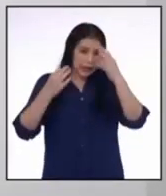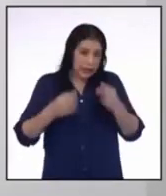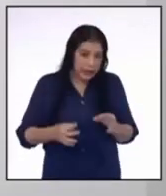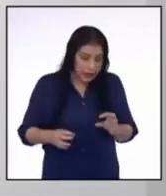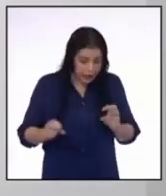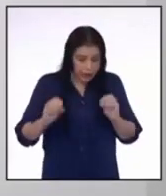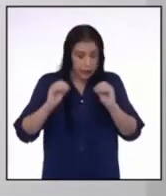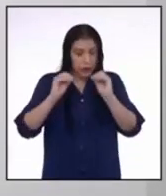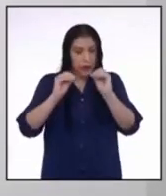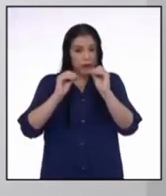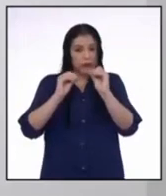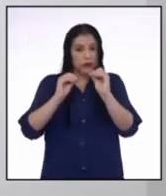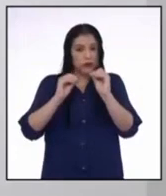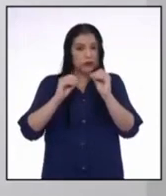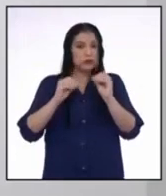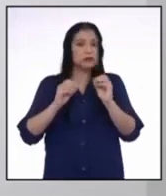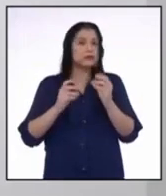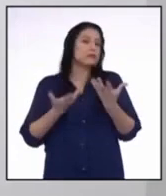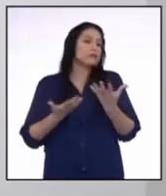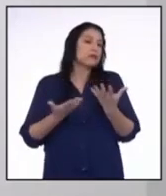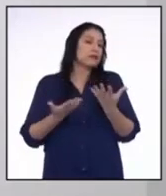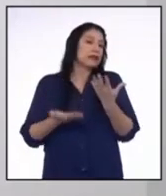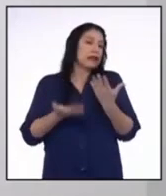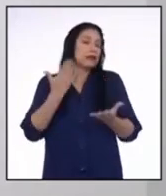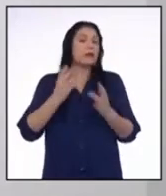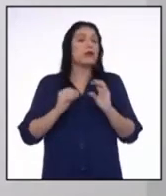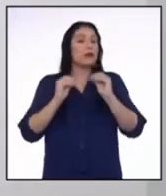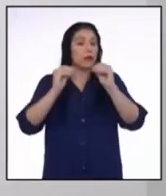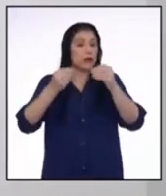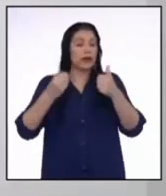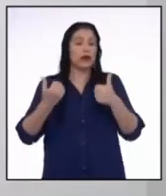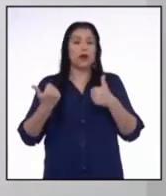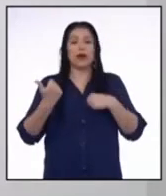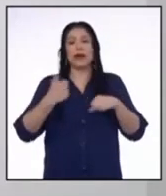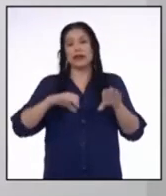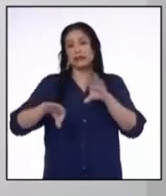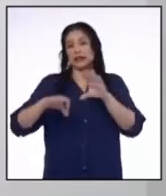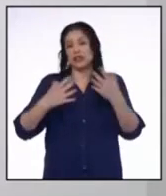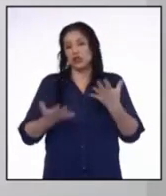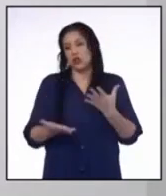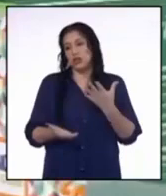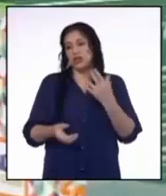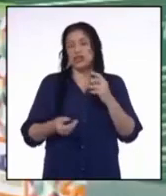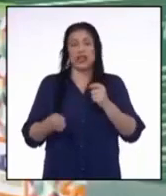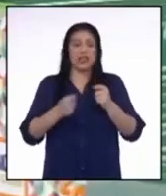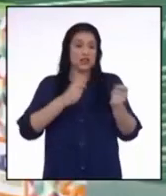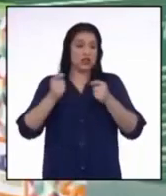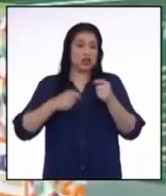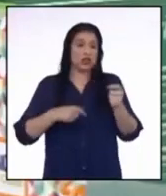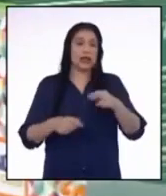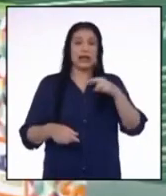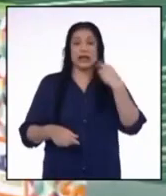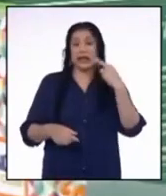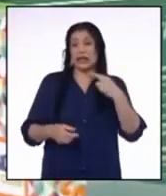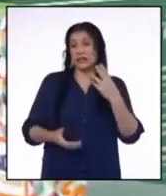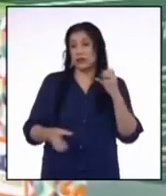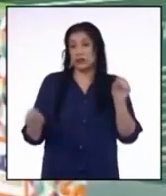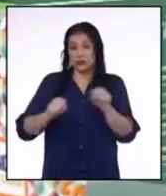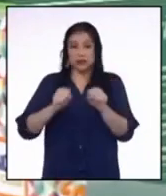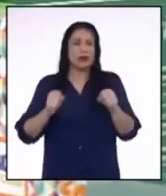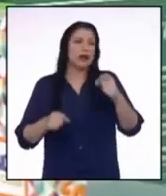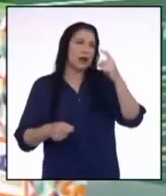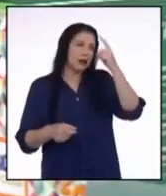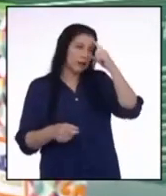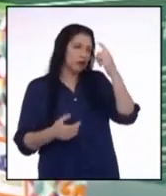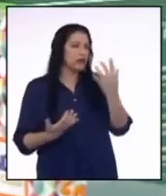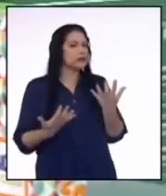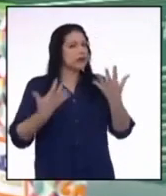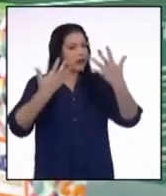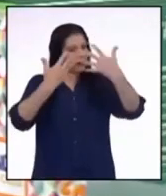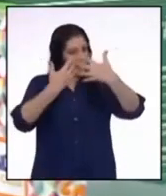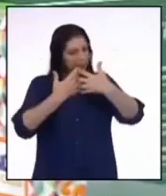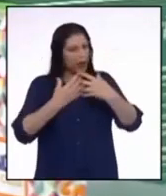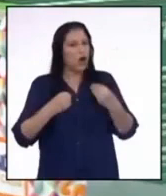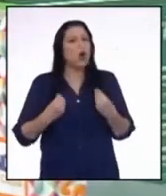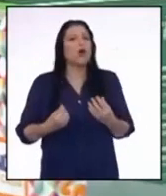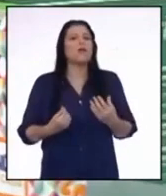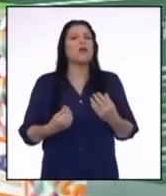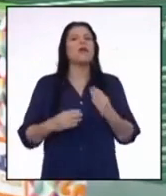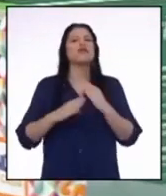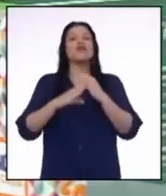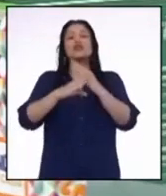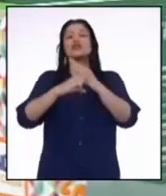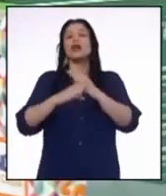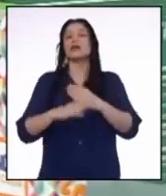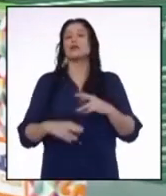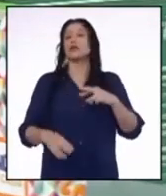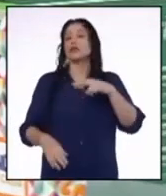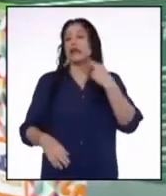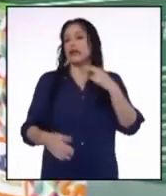ir en las acciones para gestionar el riesgo de desastre por sismo? Me parece que están más relacionadas a cómo afrontamos el